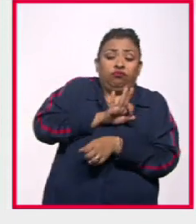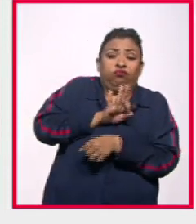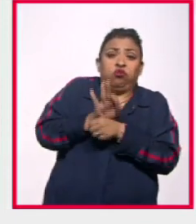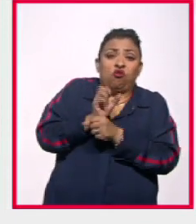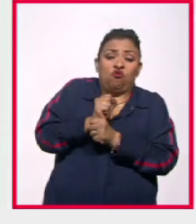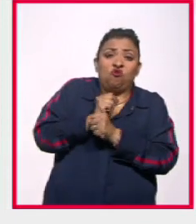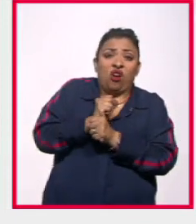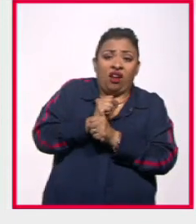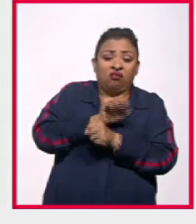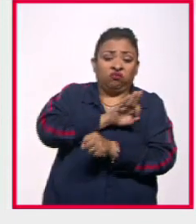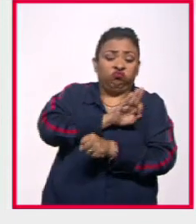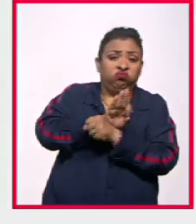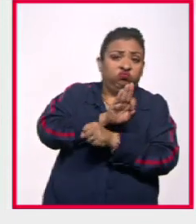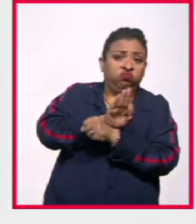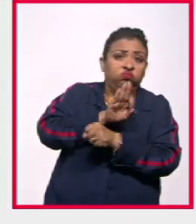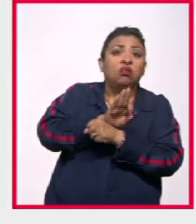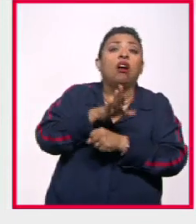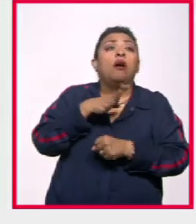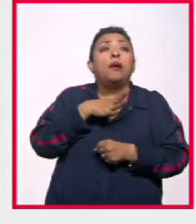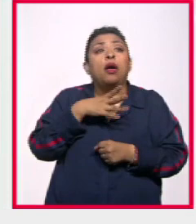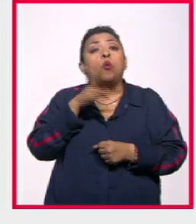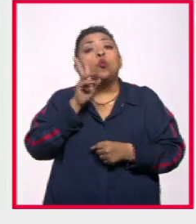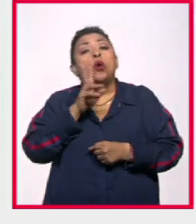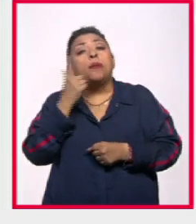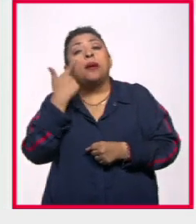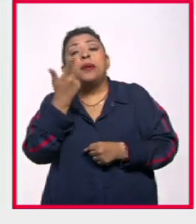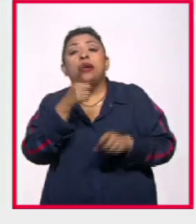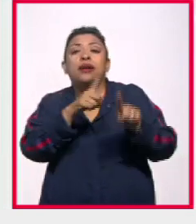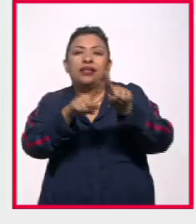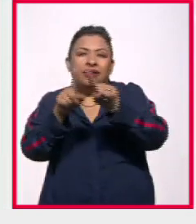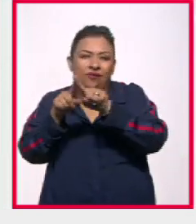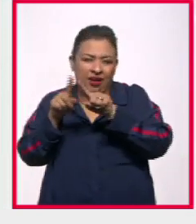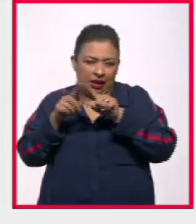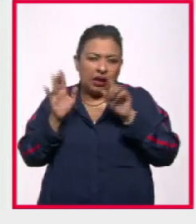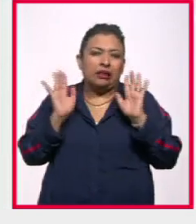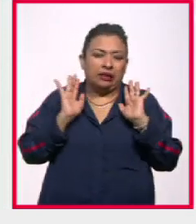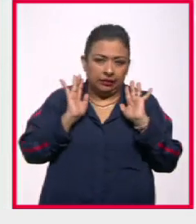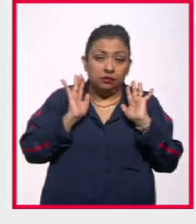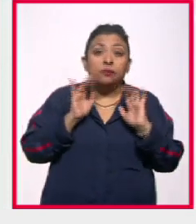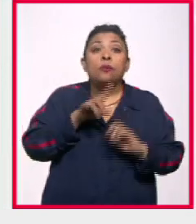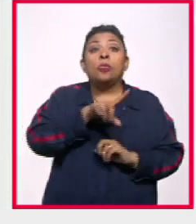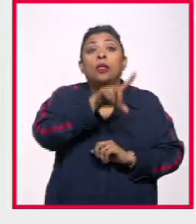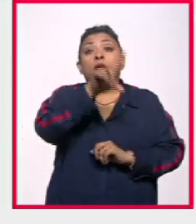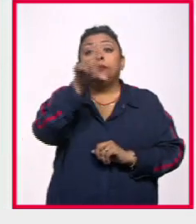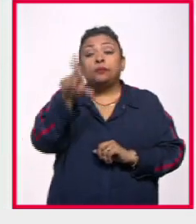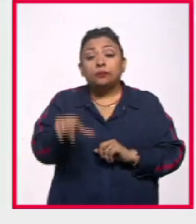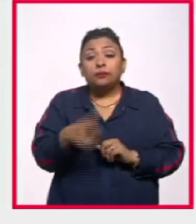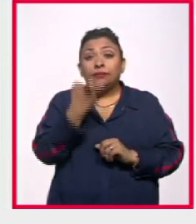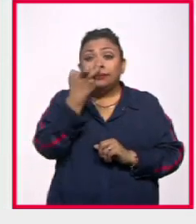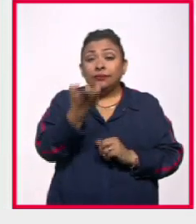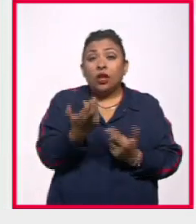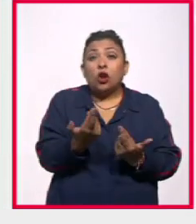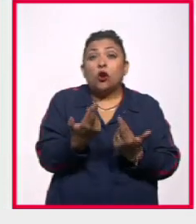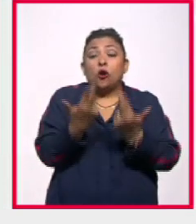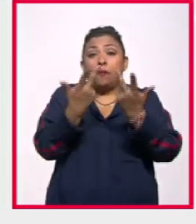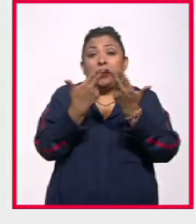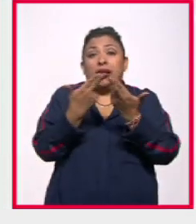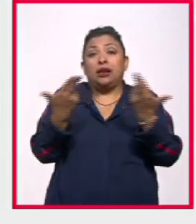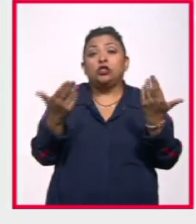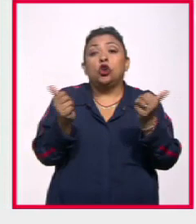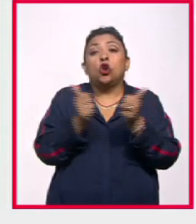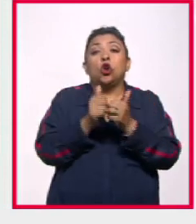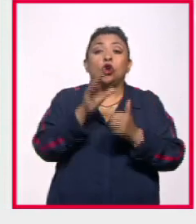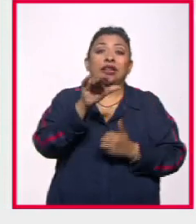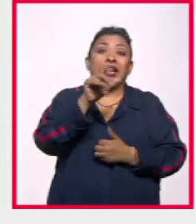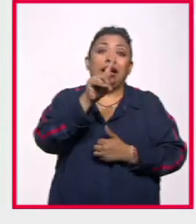muy poderosa, y había ensayos de distinta índole que luego fractura su relación con